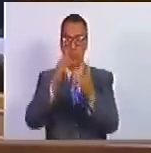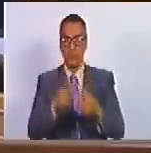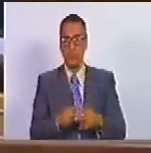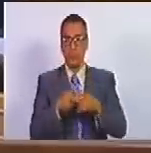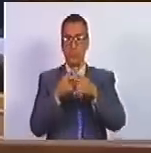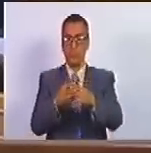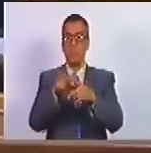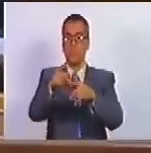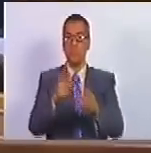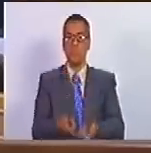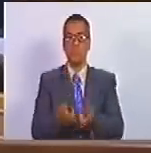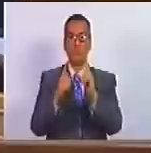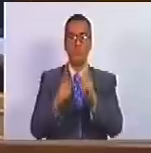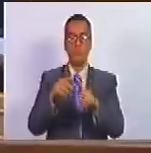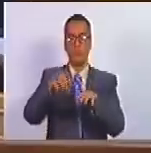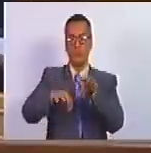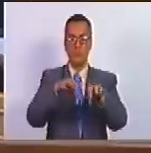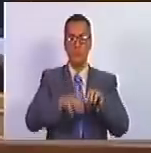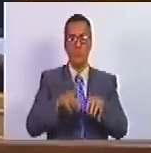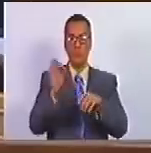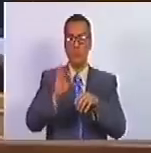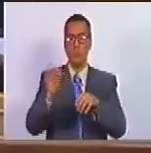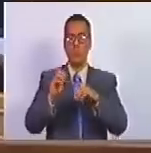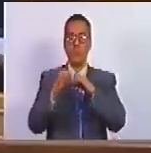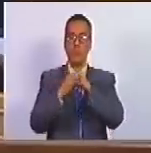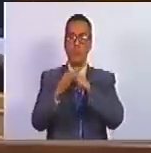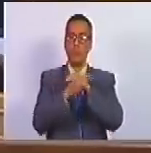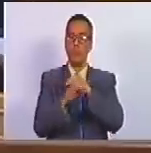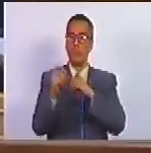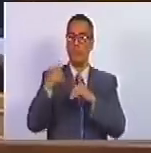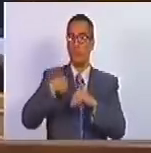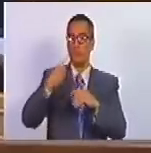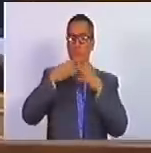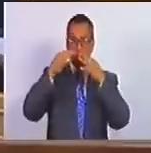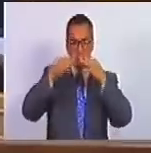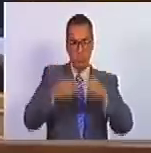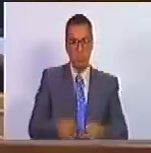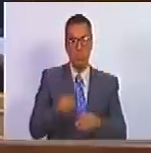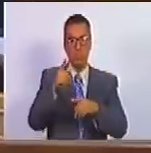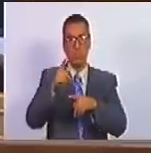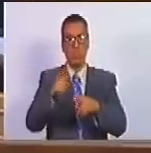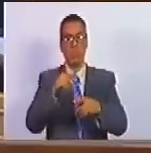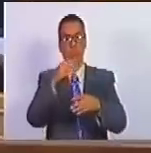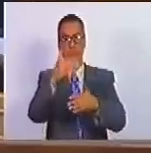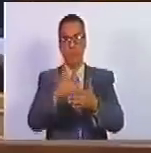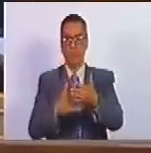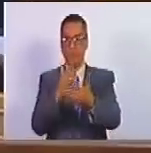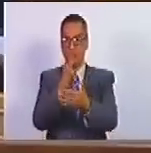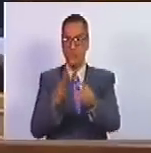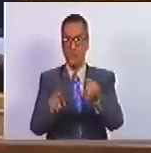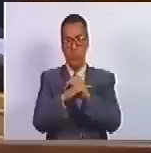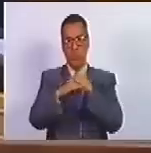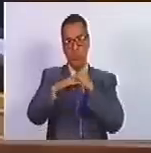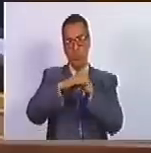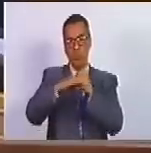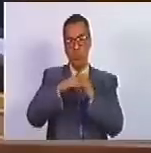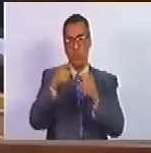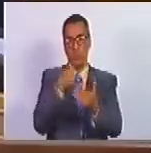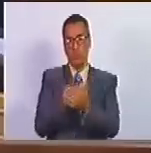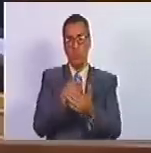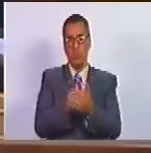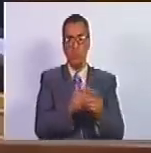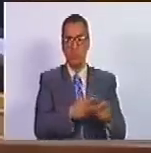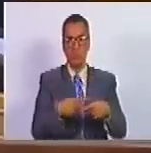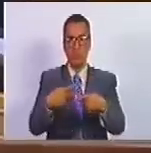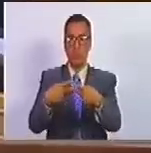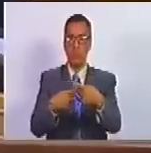prestados por las autoridades estatales o municipales, se deberá garantizar la debida proporcionalidad entre el costo del servicio